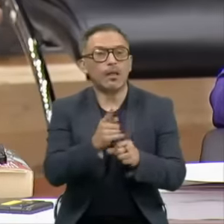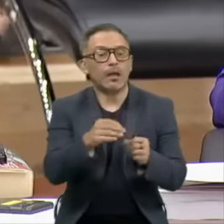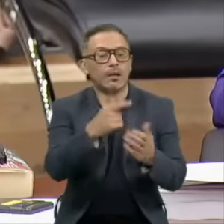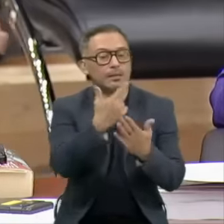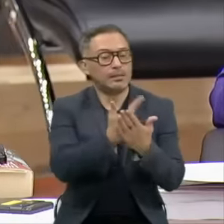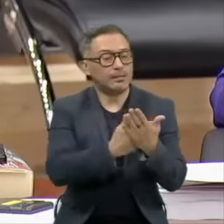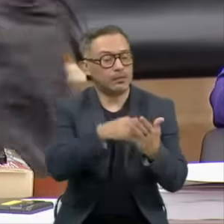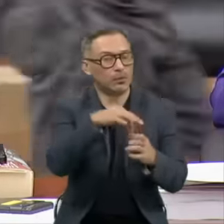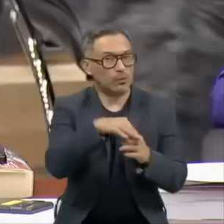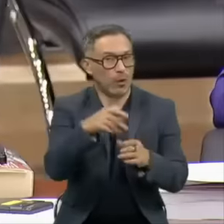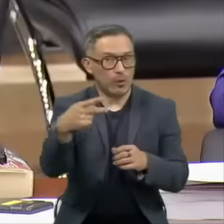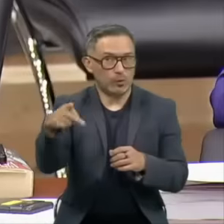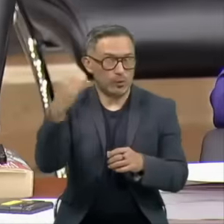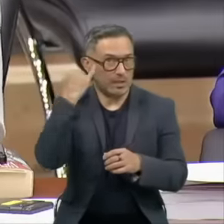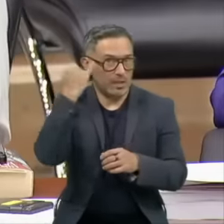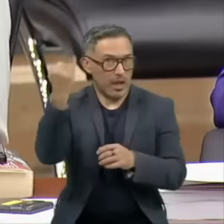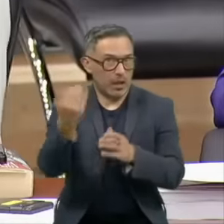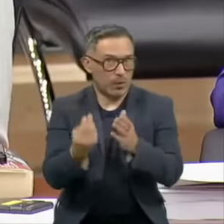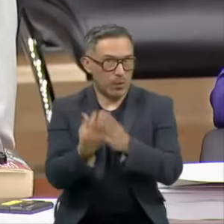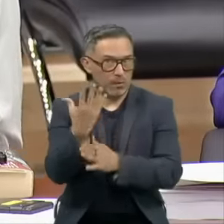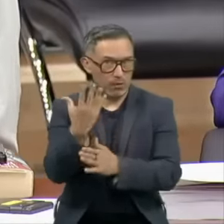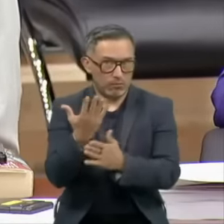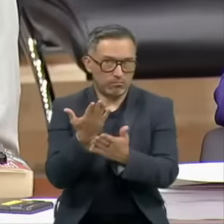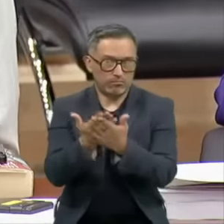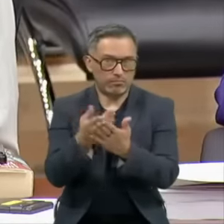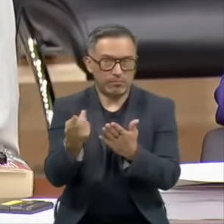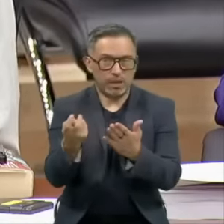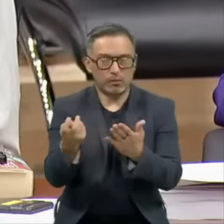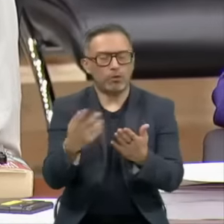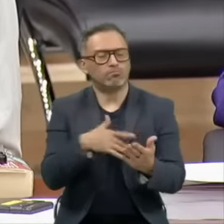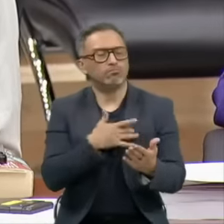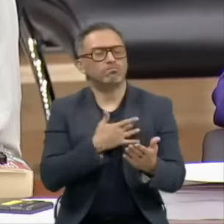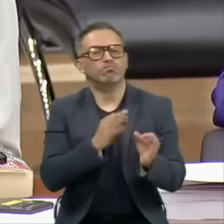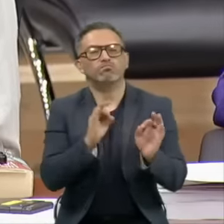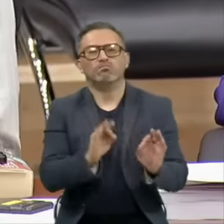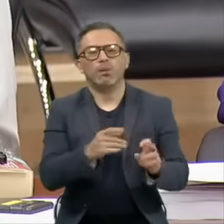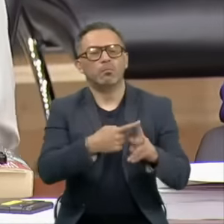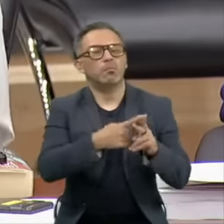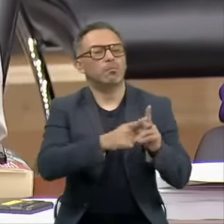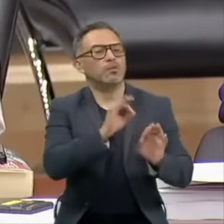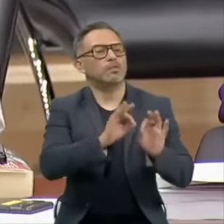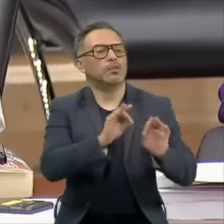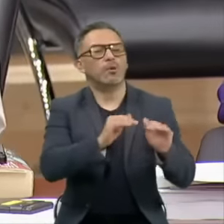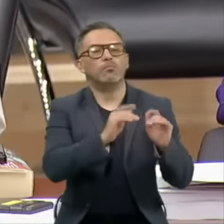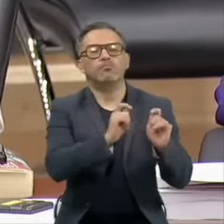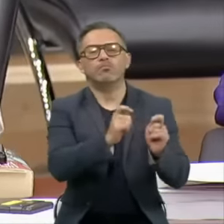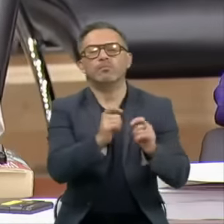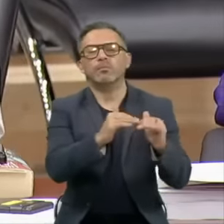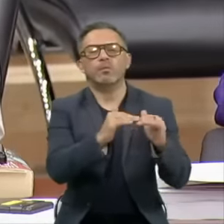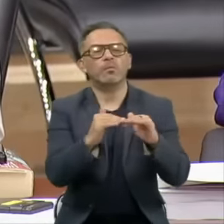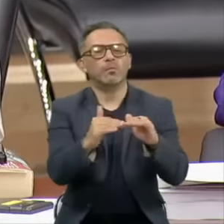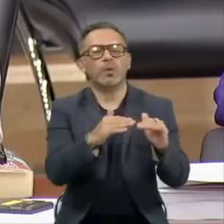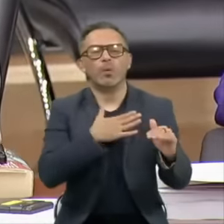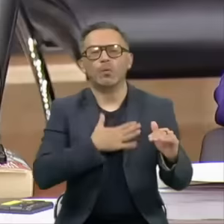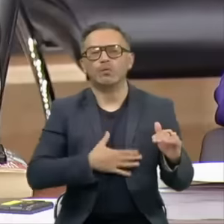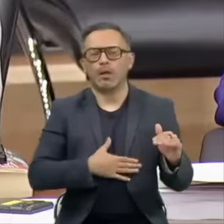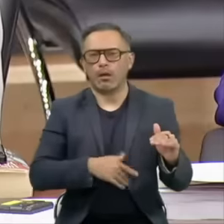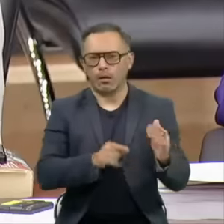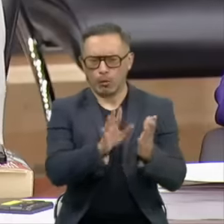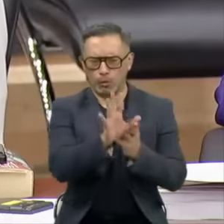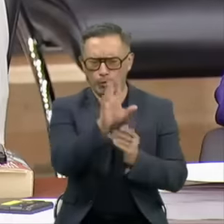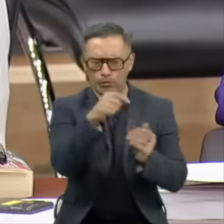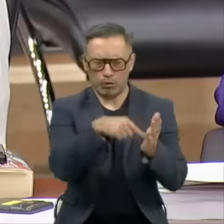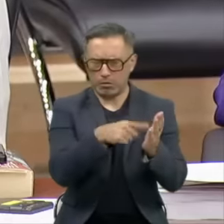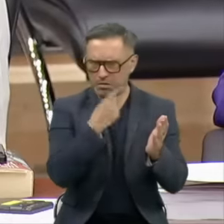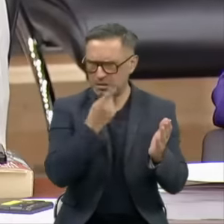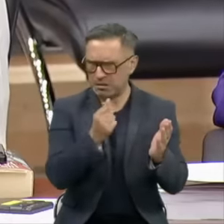esquema nuevo, entonces es más justa la distribución. Ni eso dice la Constitución,